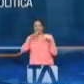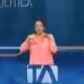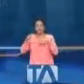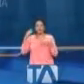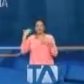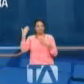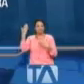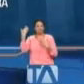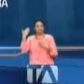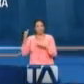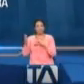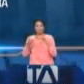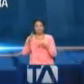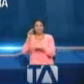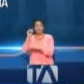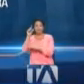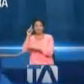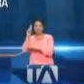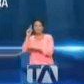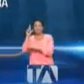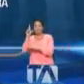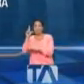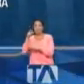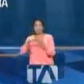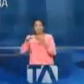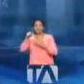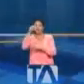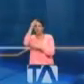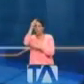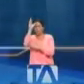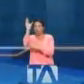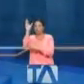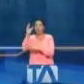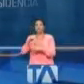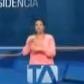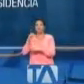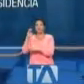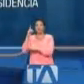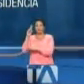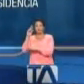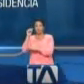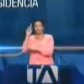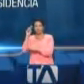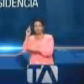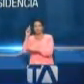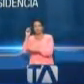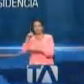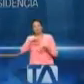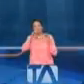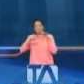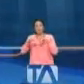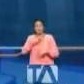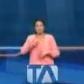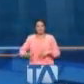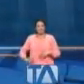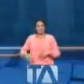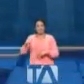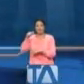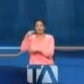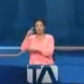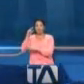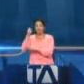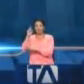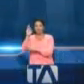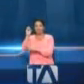Política. Raúl Pérez Torres al Ministerio de Cultura. Eduardo Mangas como secretario de la Presidencia. Augusto